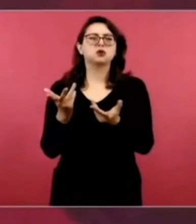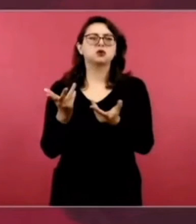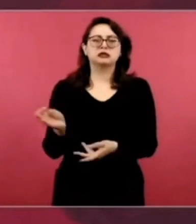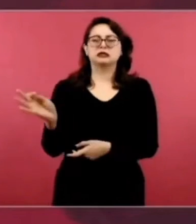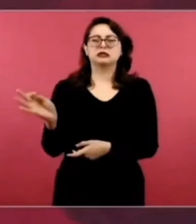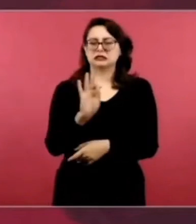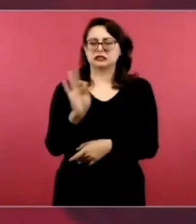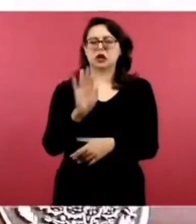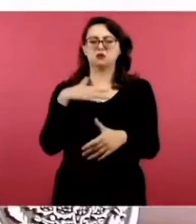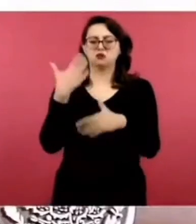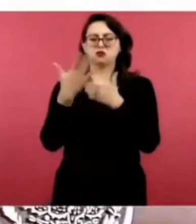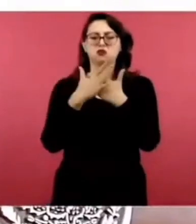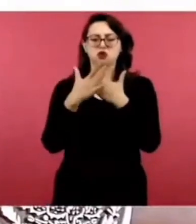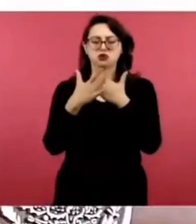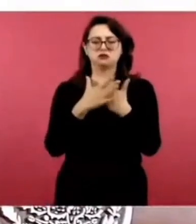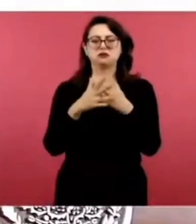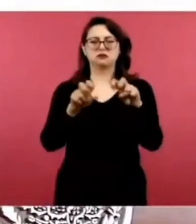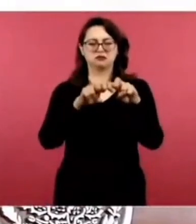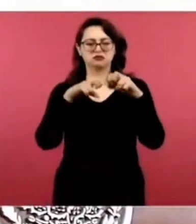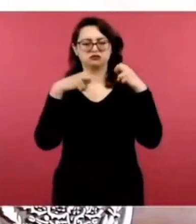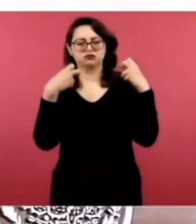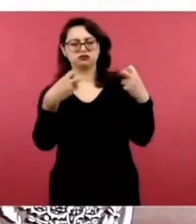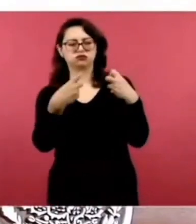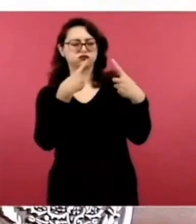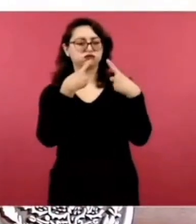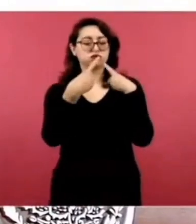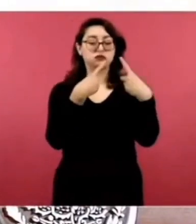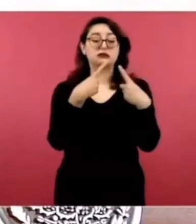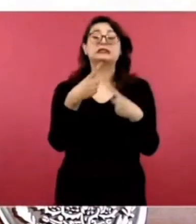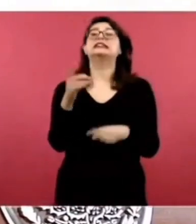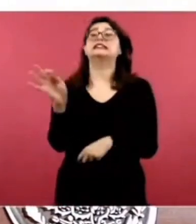paneles, a un tribunal, por